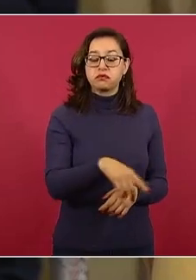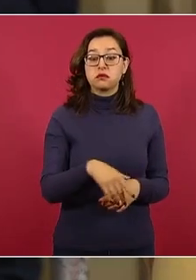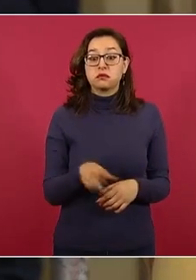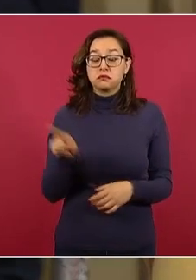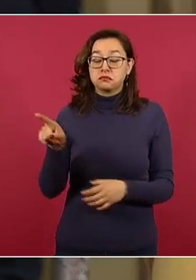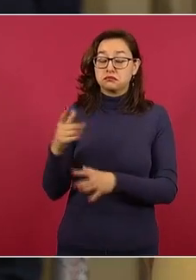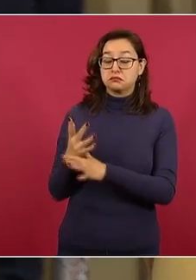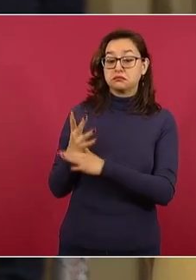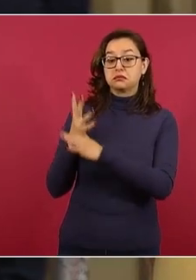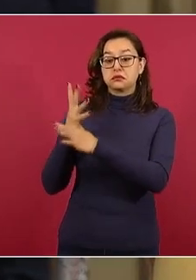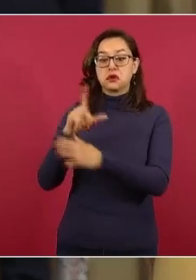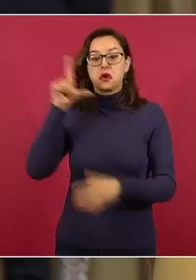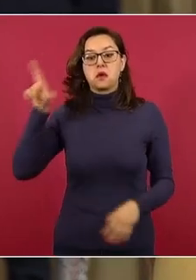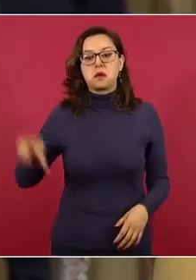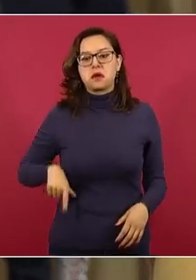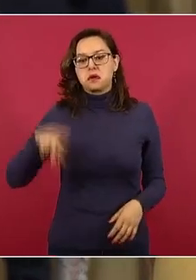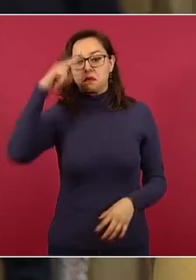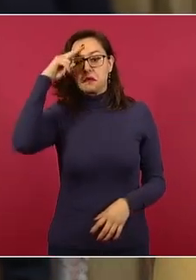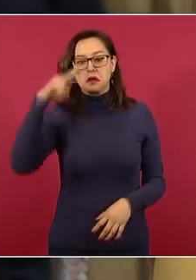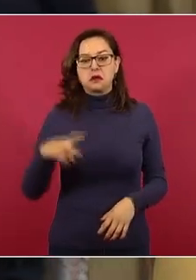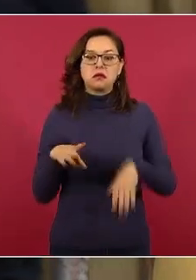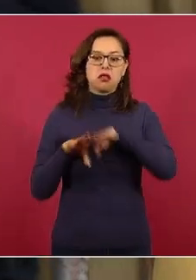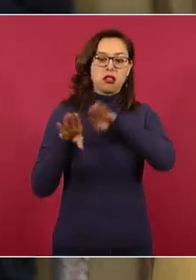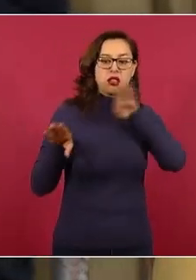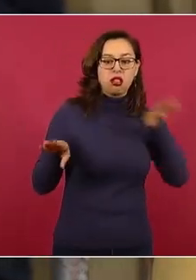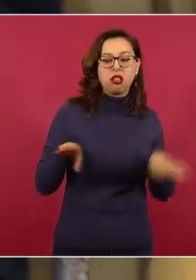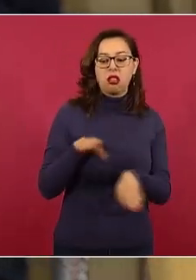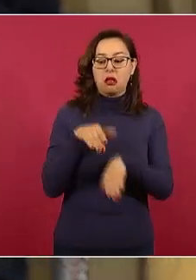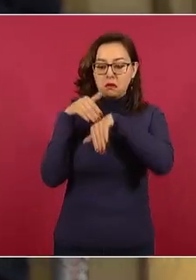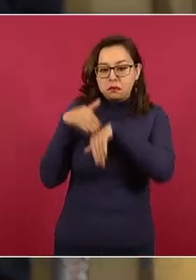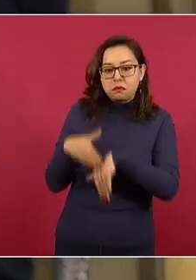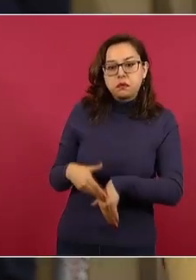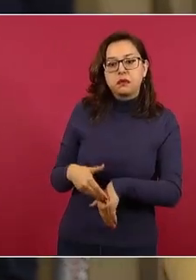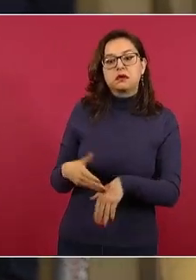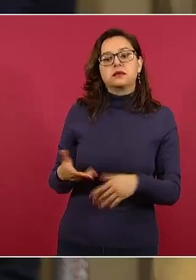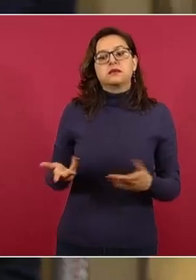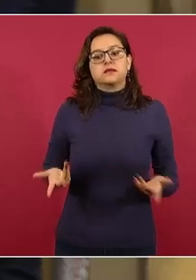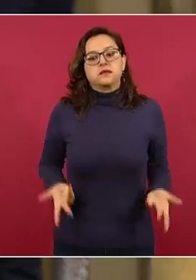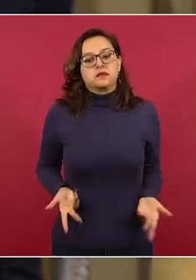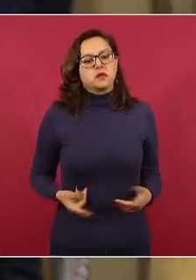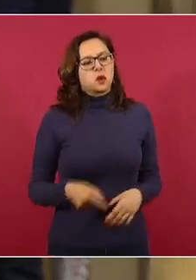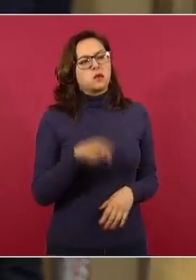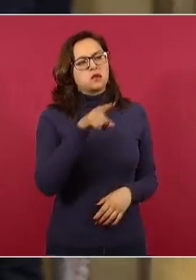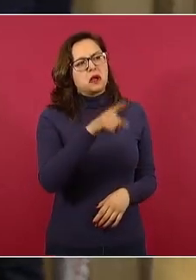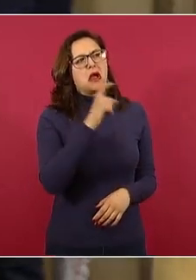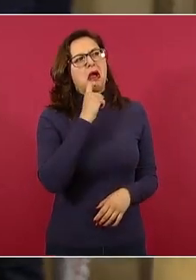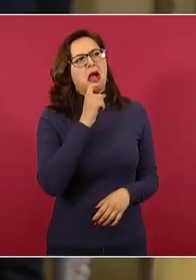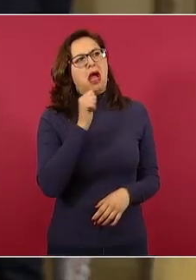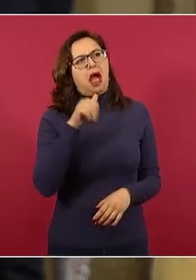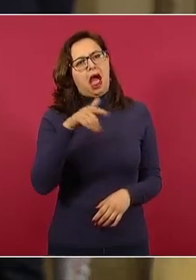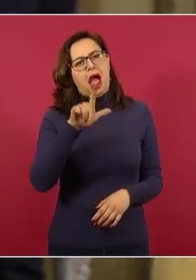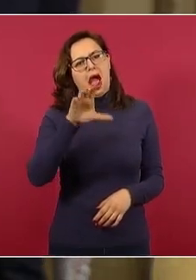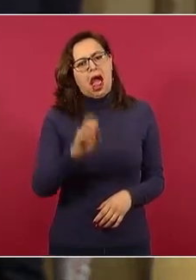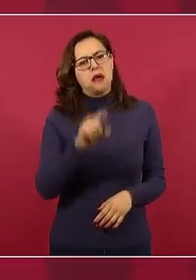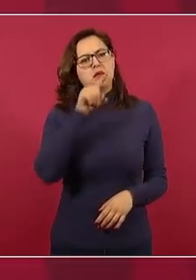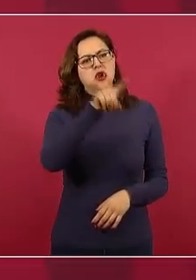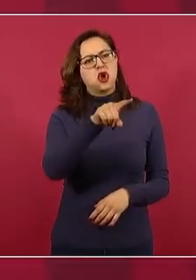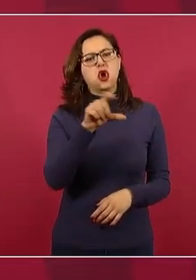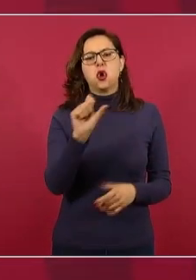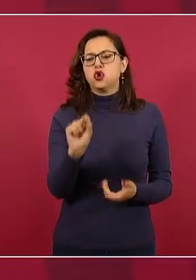gobierno mexicano y decía que usted le cae bien a pesar de que es socialista. Preguntarle su opinión sobre estas